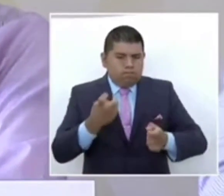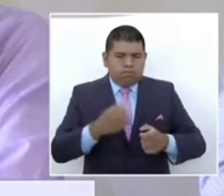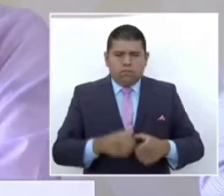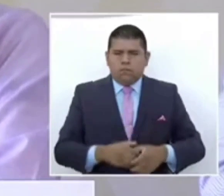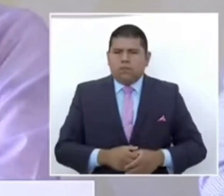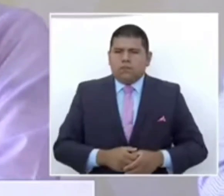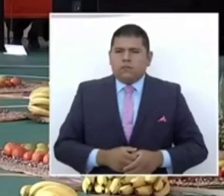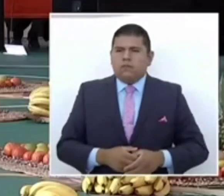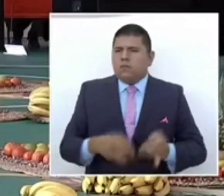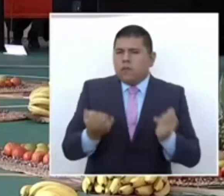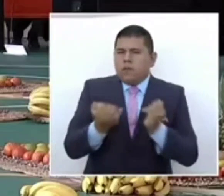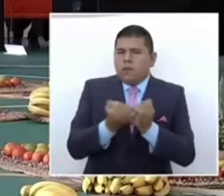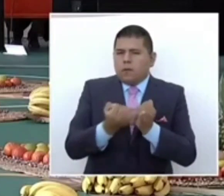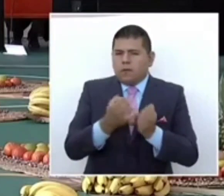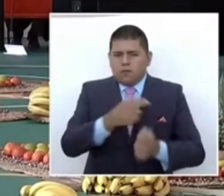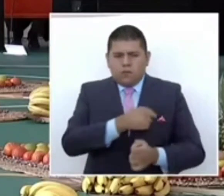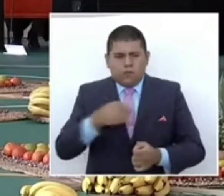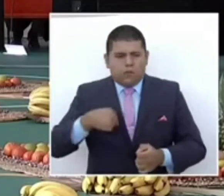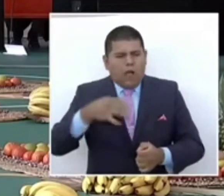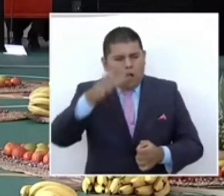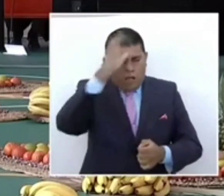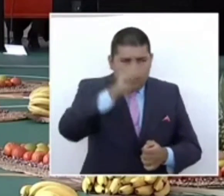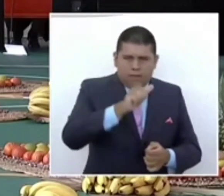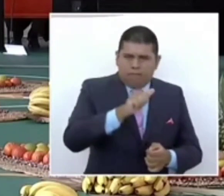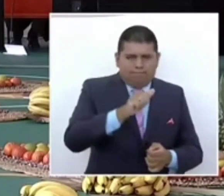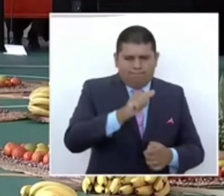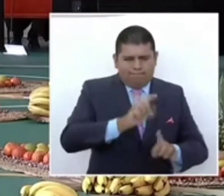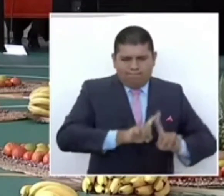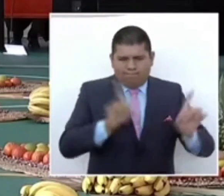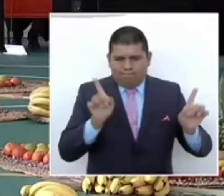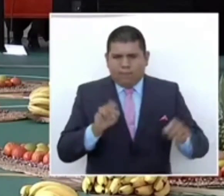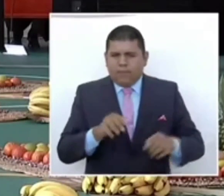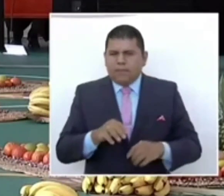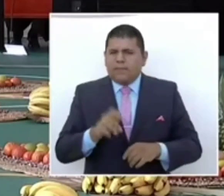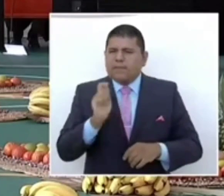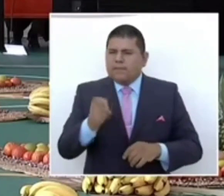y no aceptamos el que,